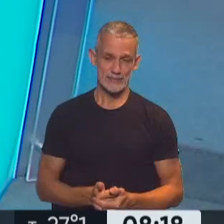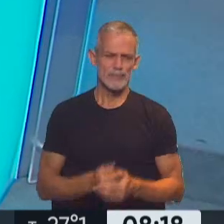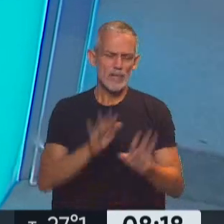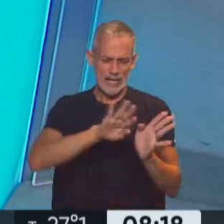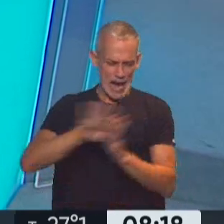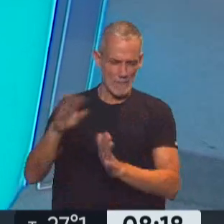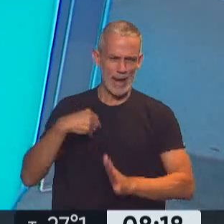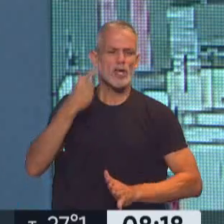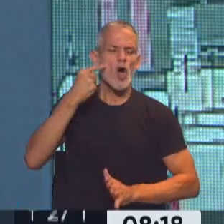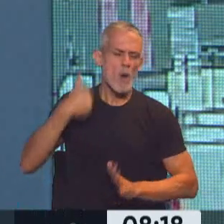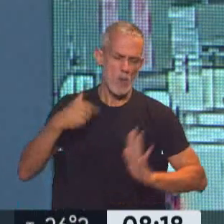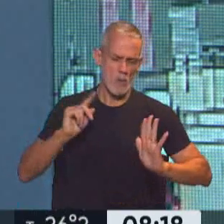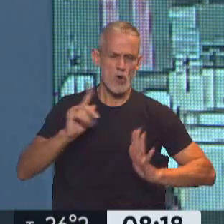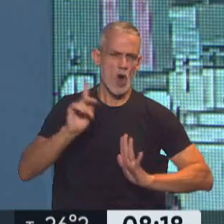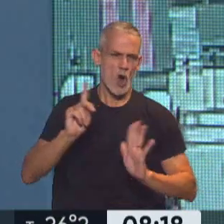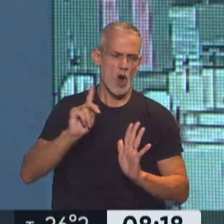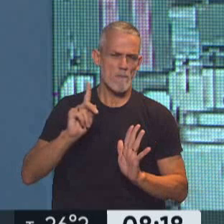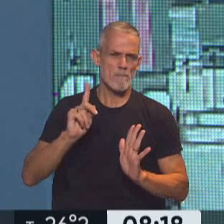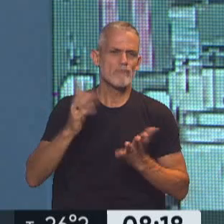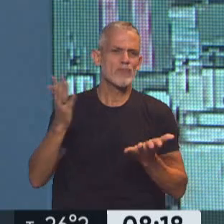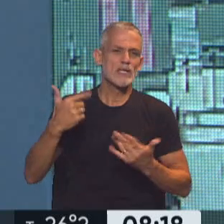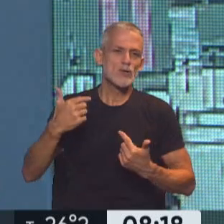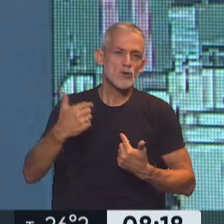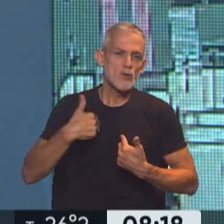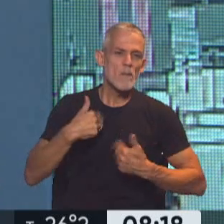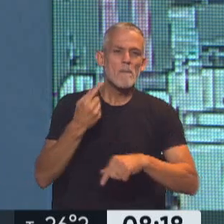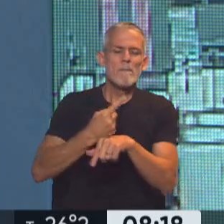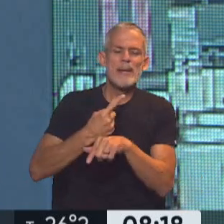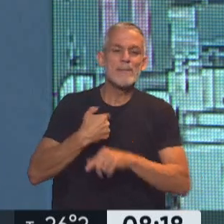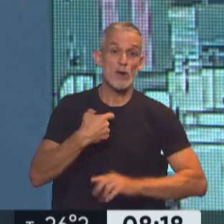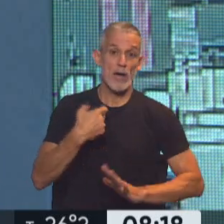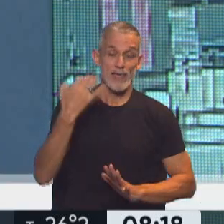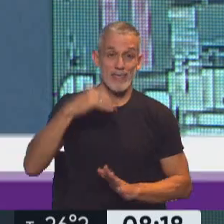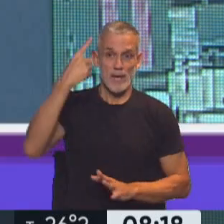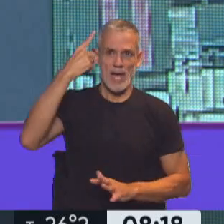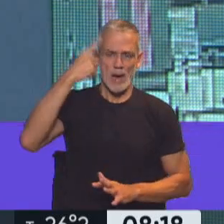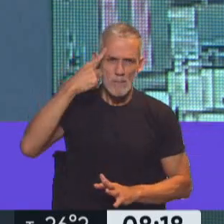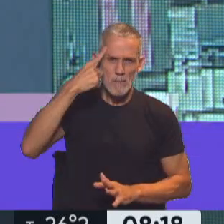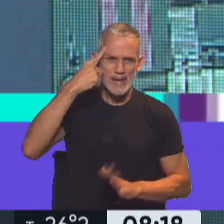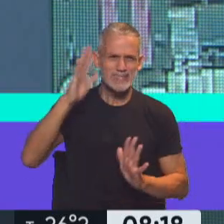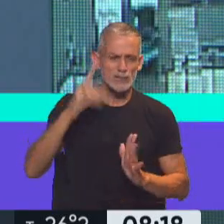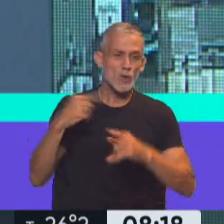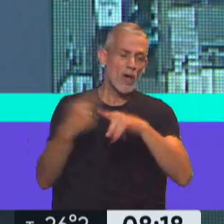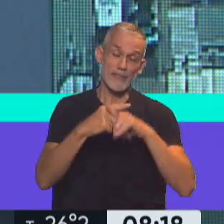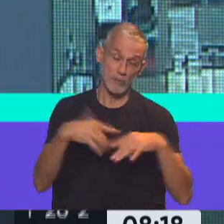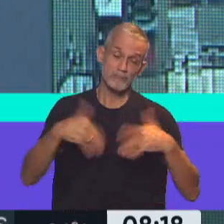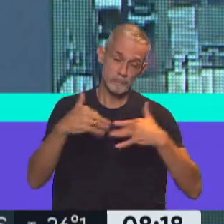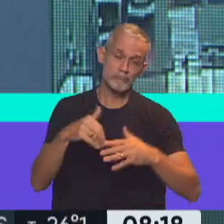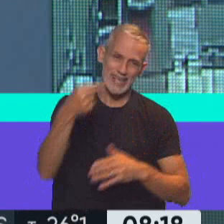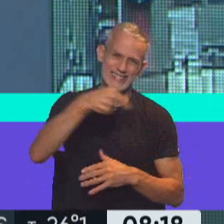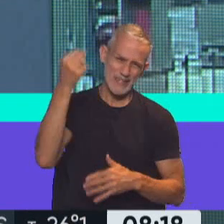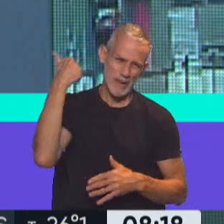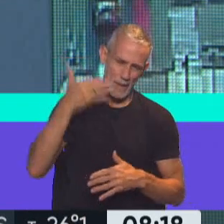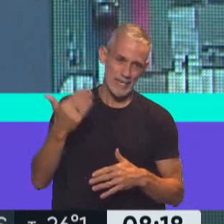de como hombre, digo, uno, lo primero que tiende a pensar, digo, y esto se estuvo discutiendo mucho durante la